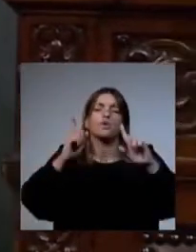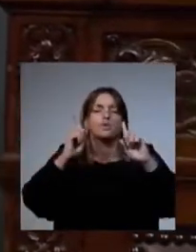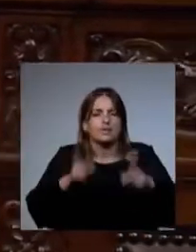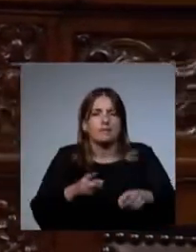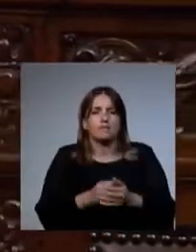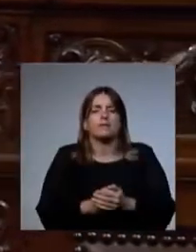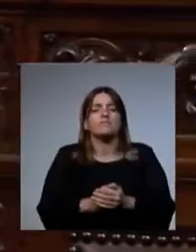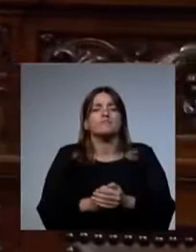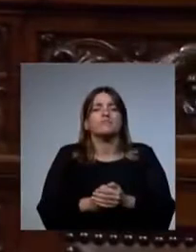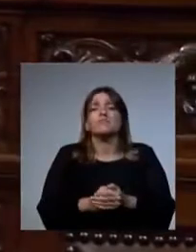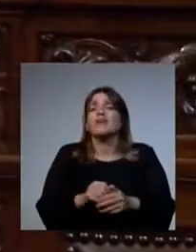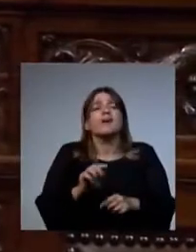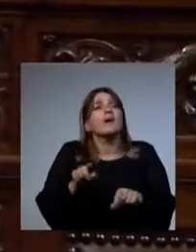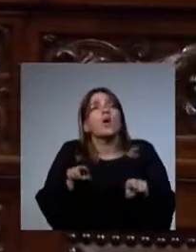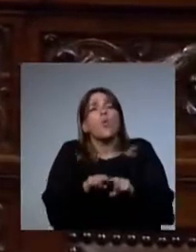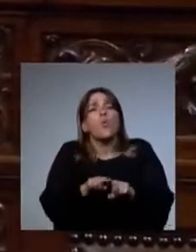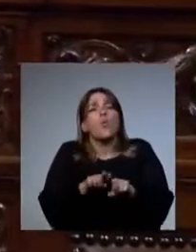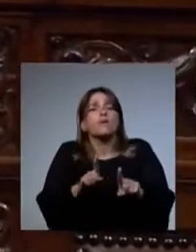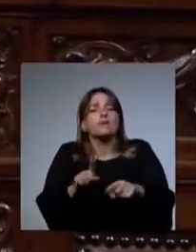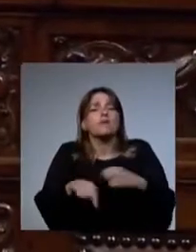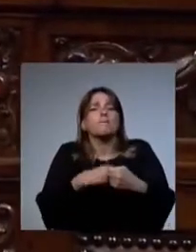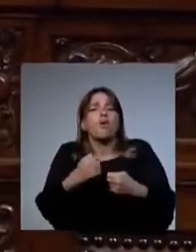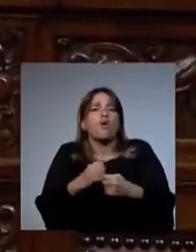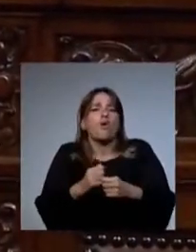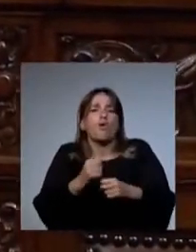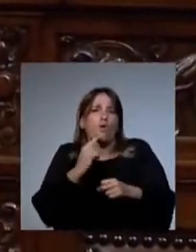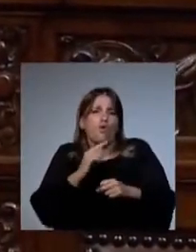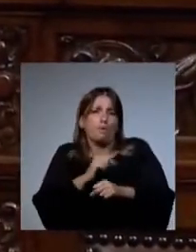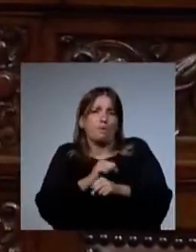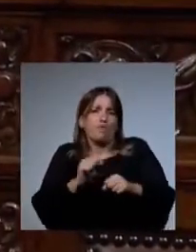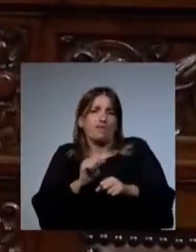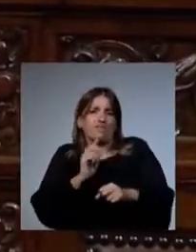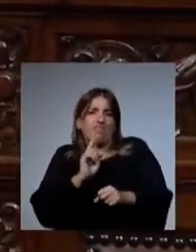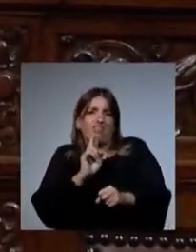De la misma manera, se amplió la legítima defensa,